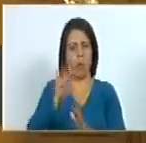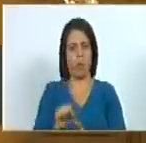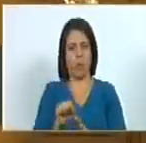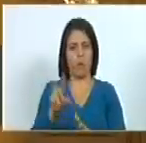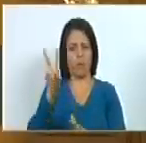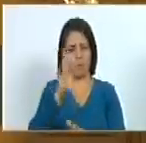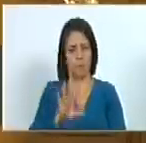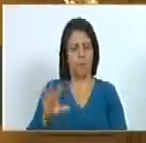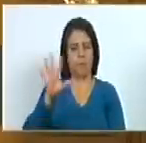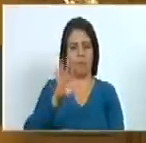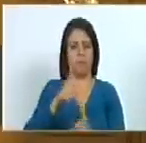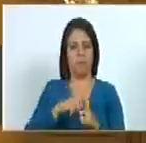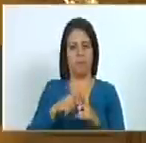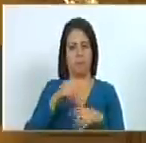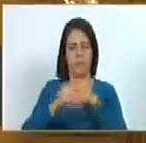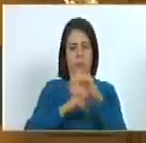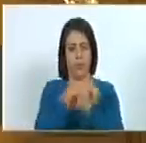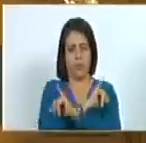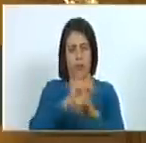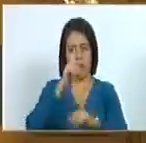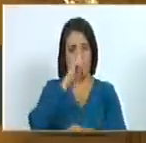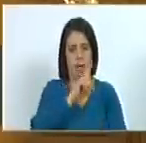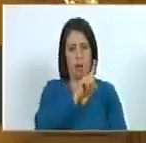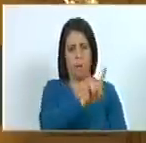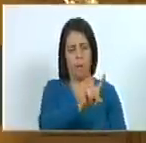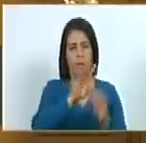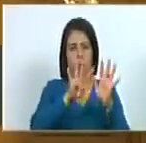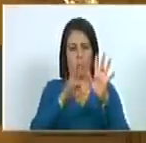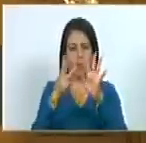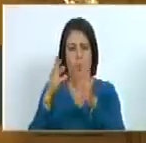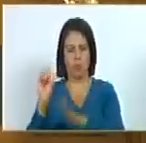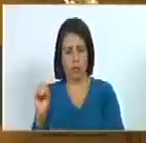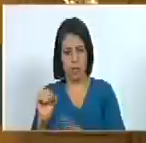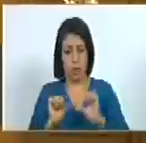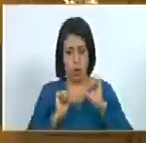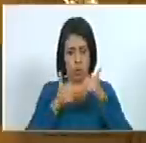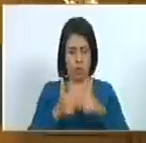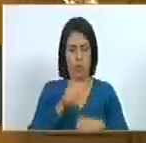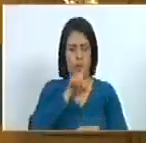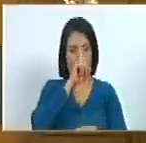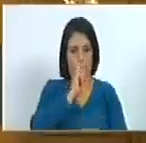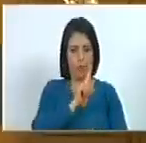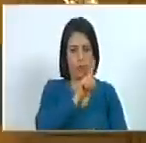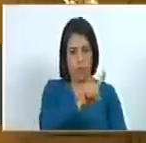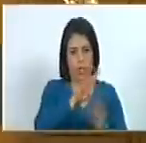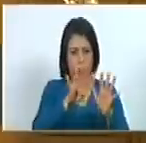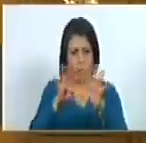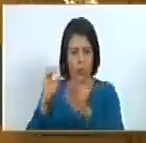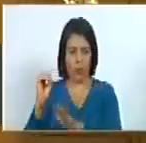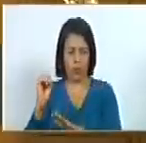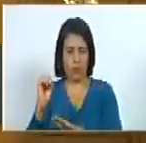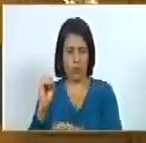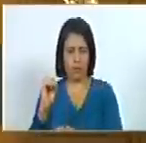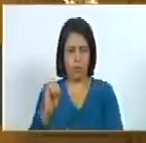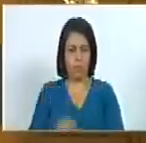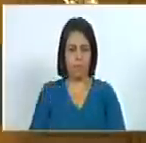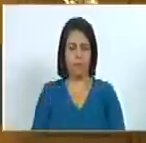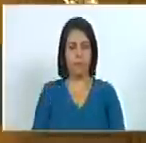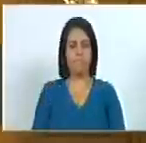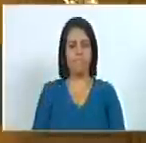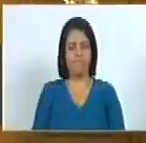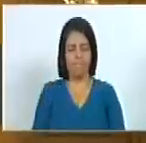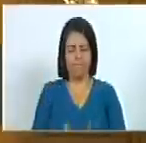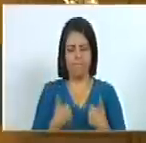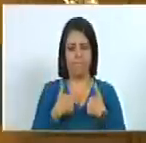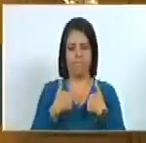Estado venezolano a final de los años 80 y comienzo de los años 90, es